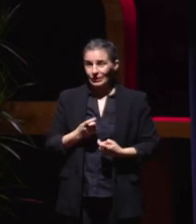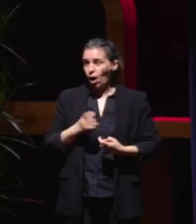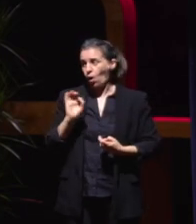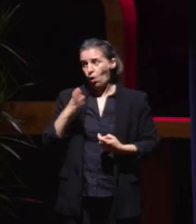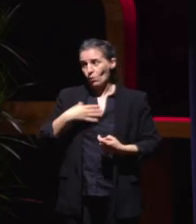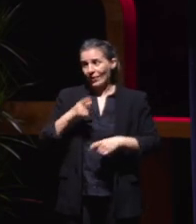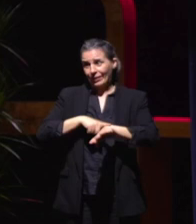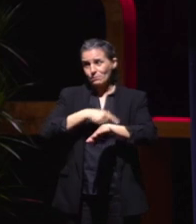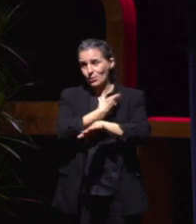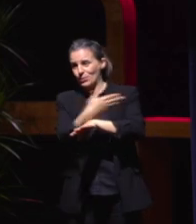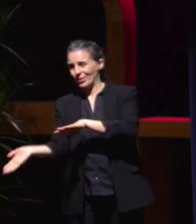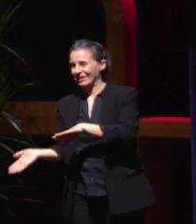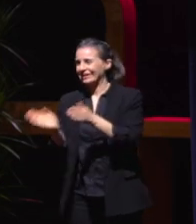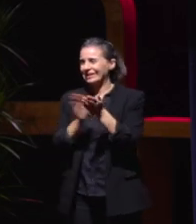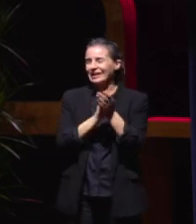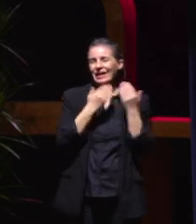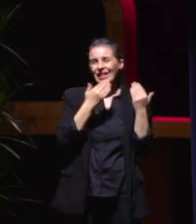Muchas gracias